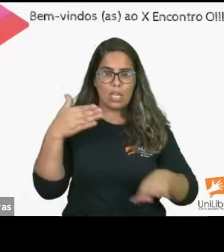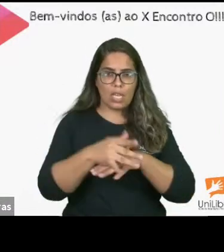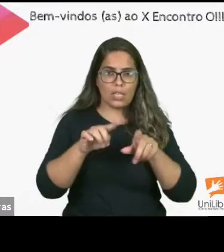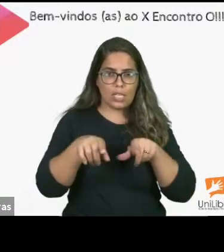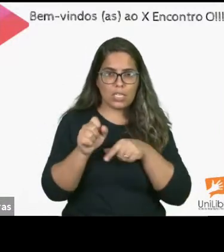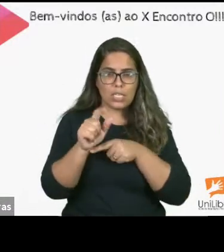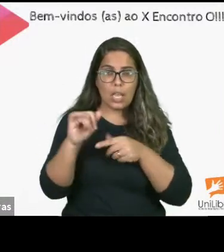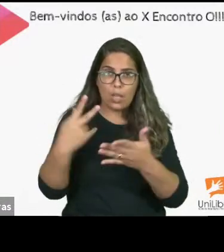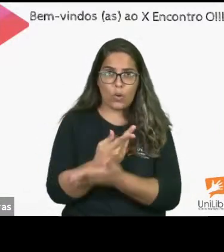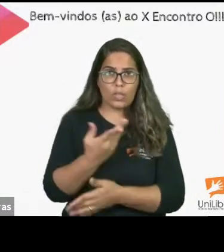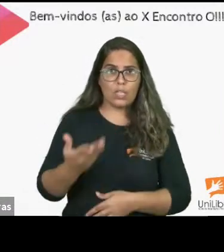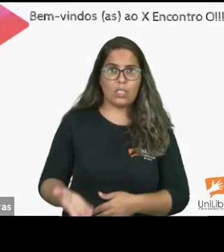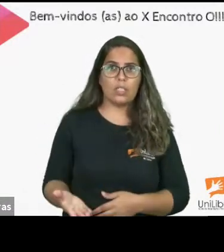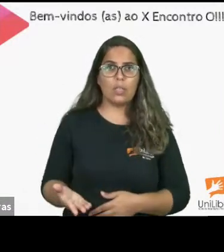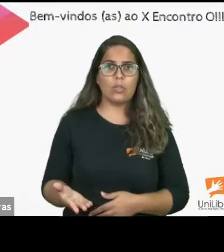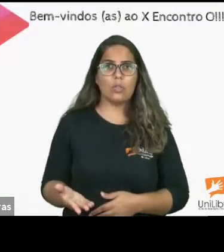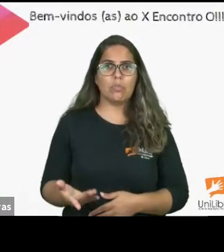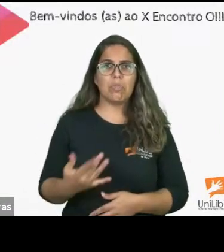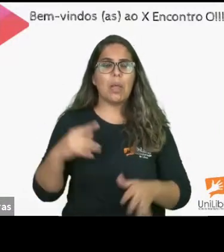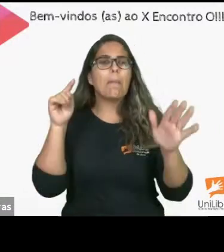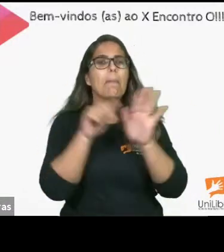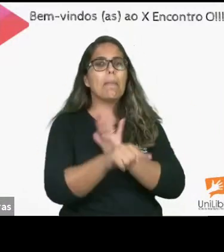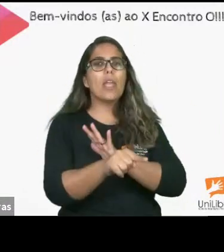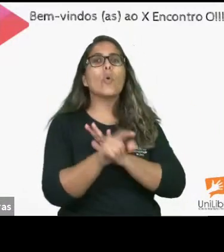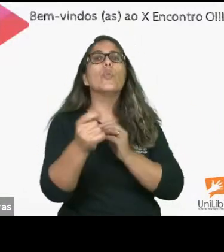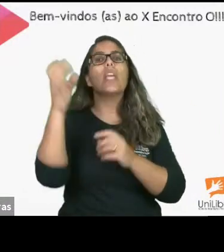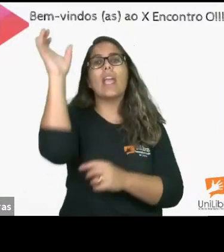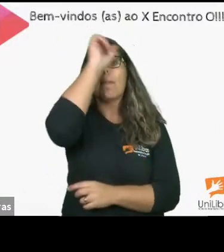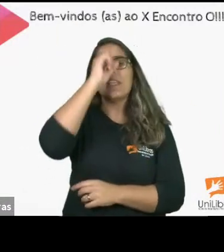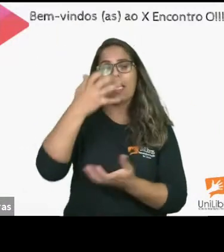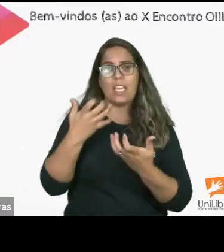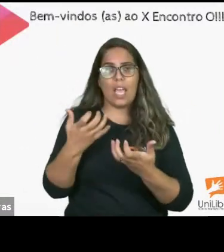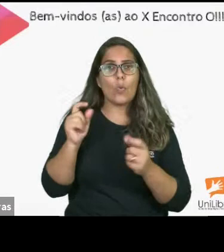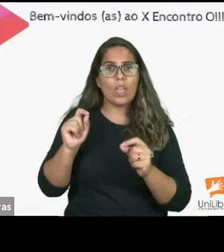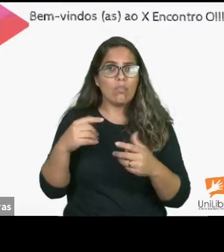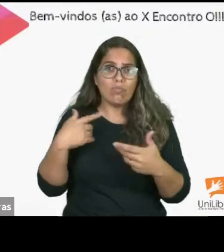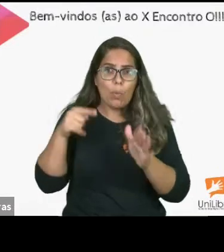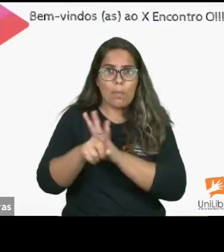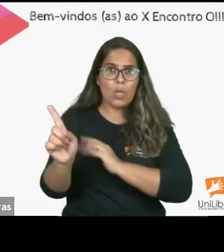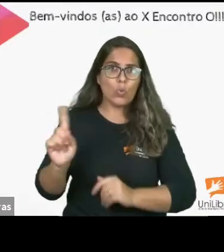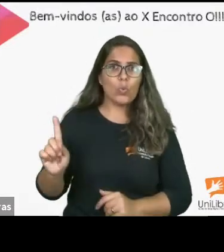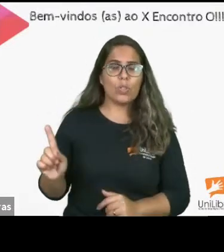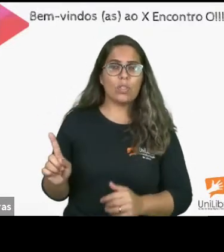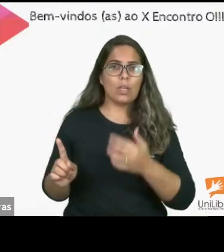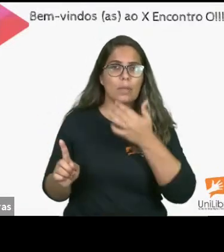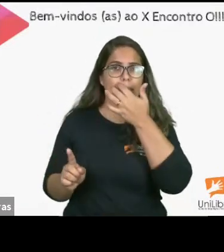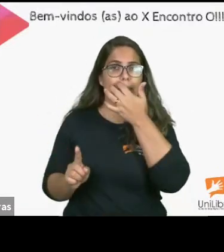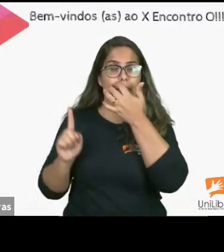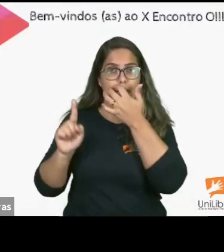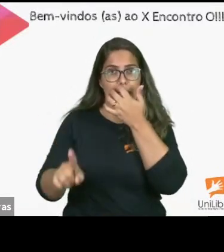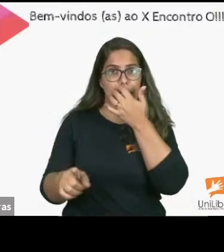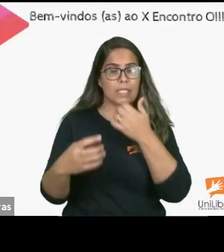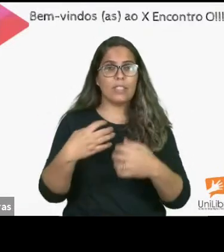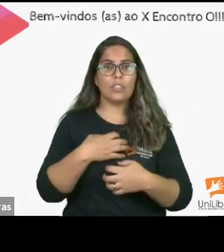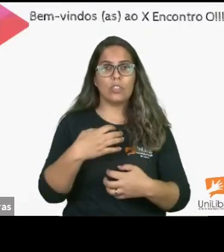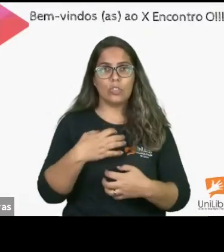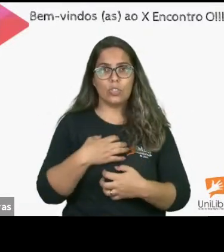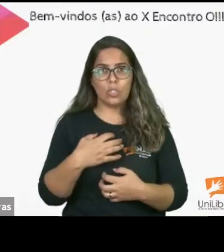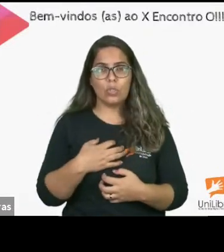eso. Nadie le pregunta qué es lo que quiere aprender. Y de esa manera se